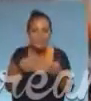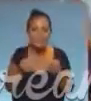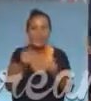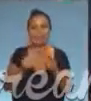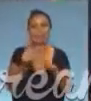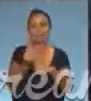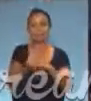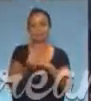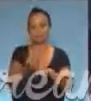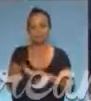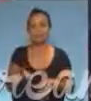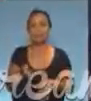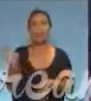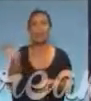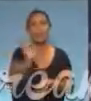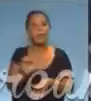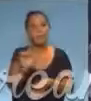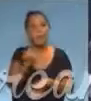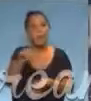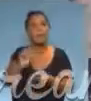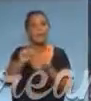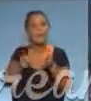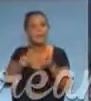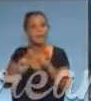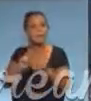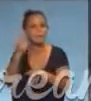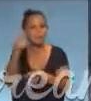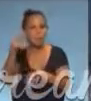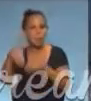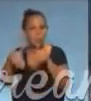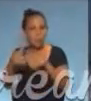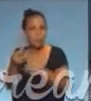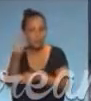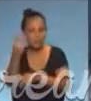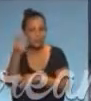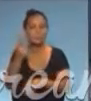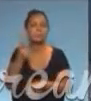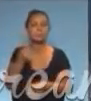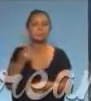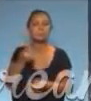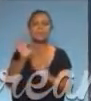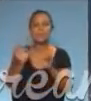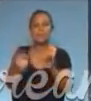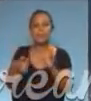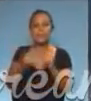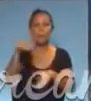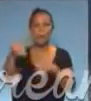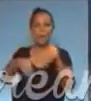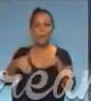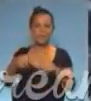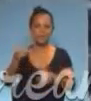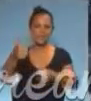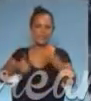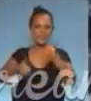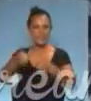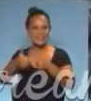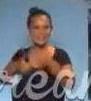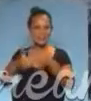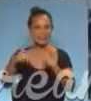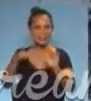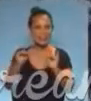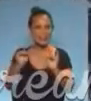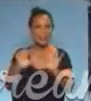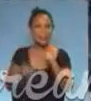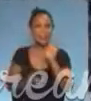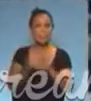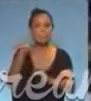vuelta. En Ecuador estamos con la segunda vuelta presidencial. Sabemos que es una elección muy reñida. En la primera